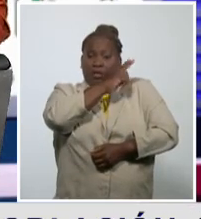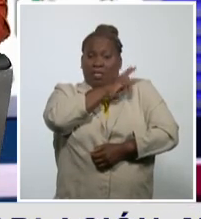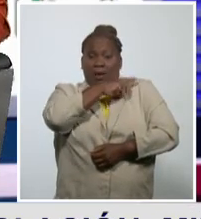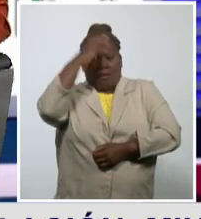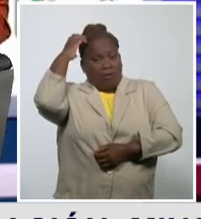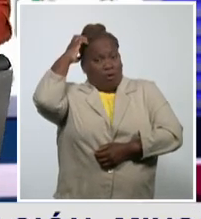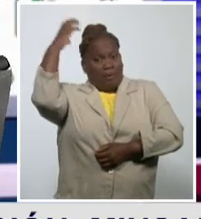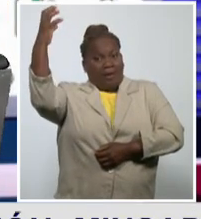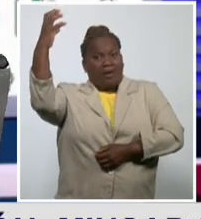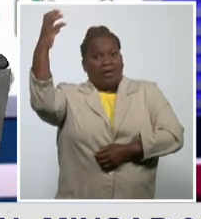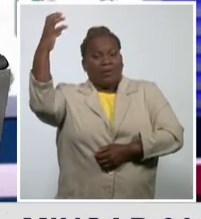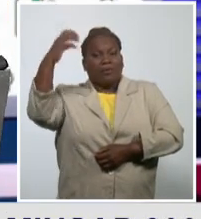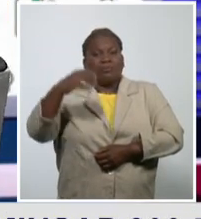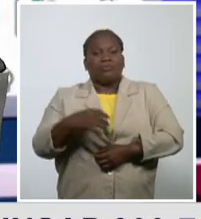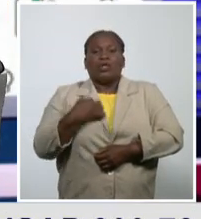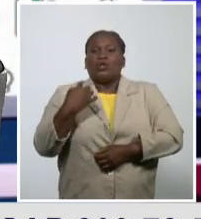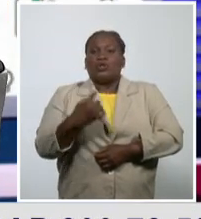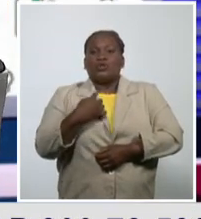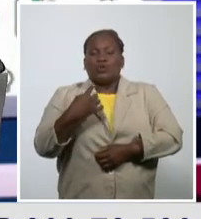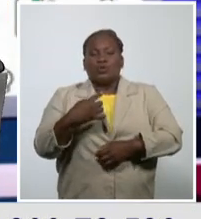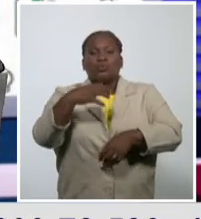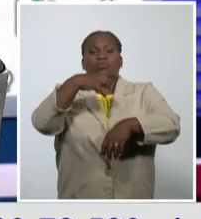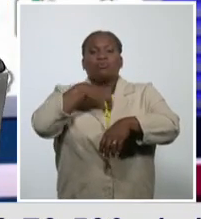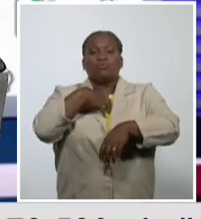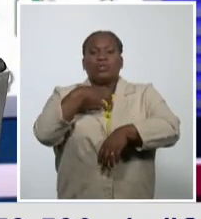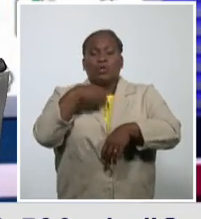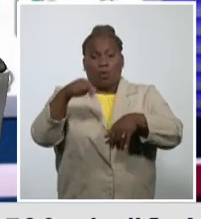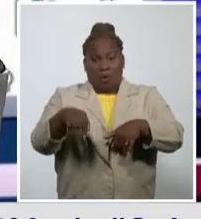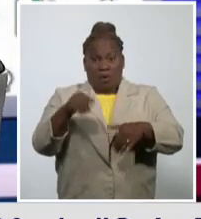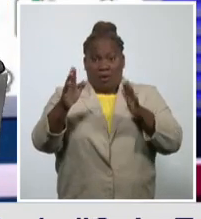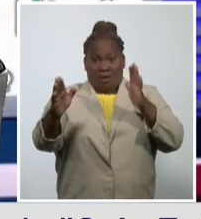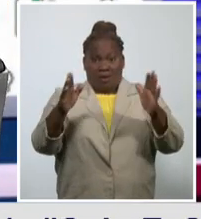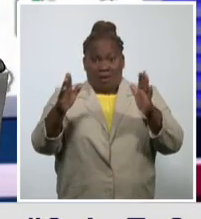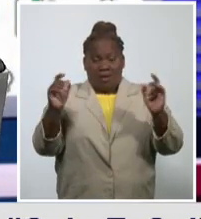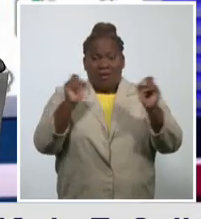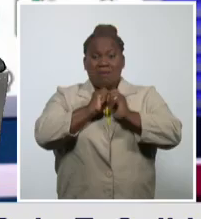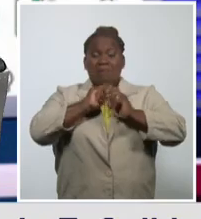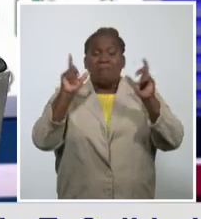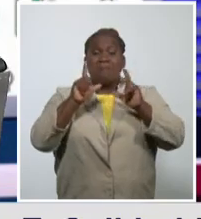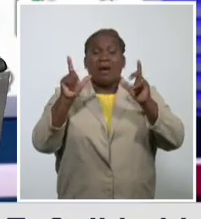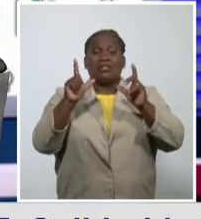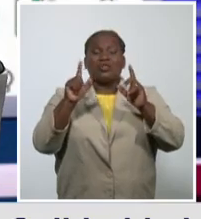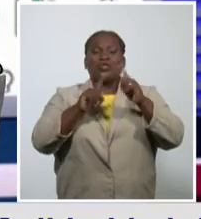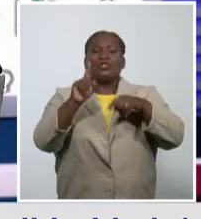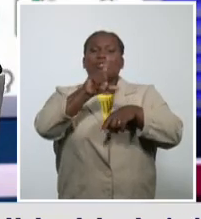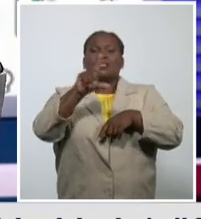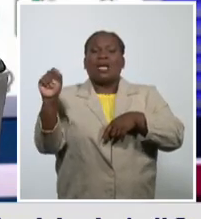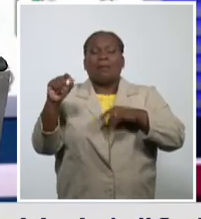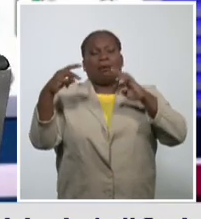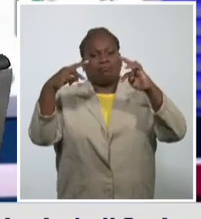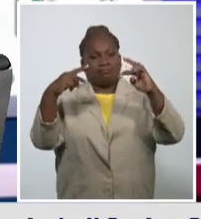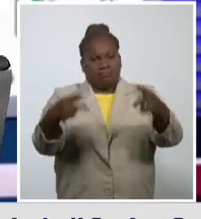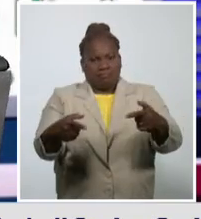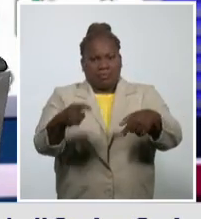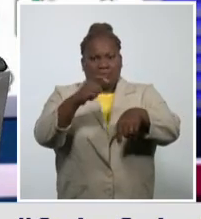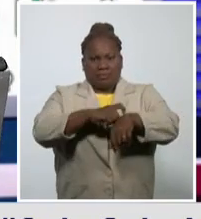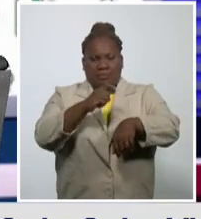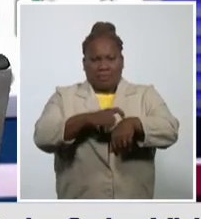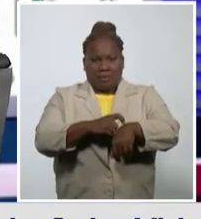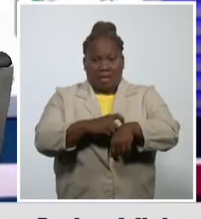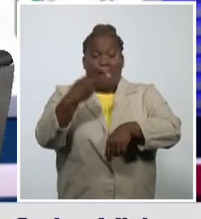gubernamentales del país. Nosotros hemos tenido en esta jornada el impacto de algunos temas, lo reiteramos a esta hora, 20